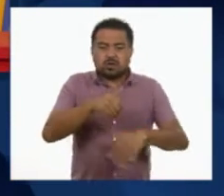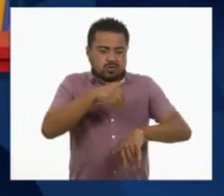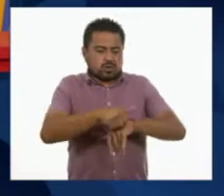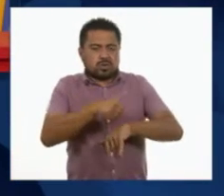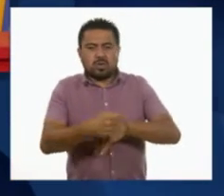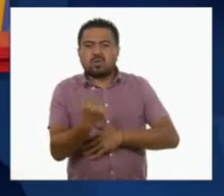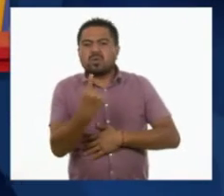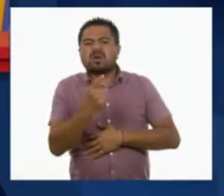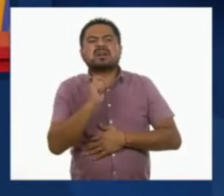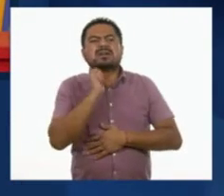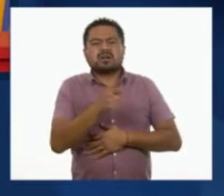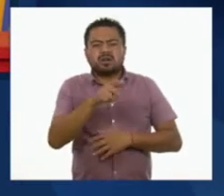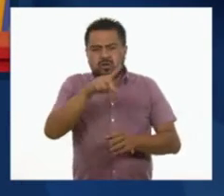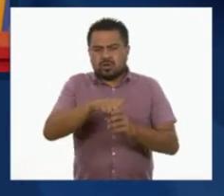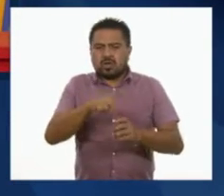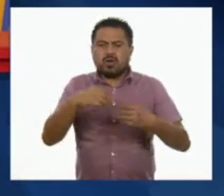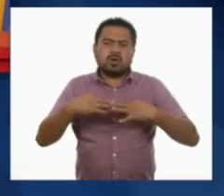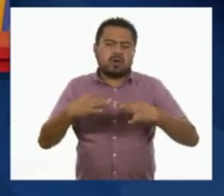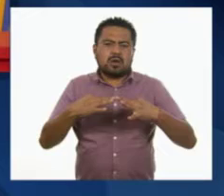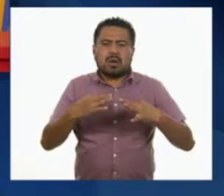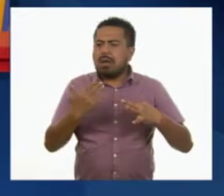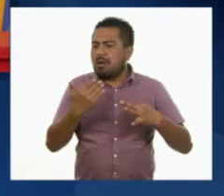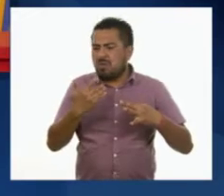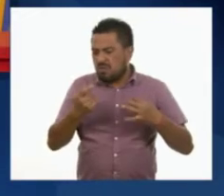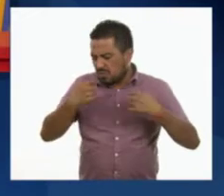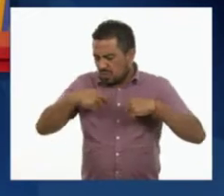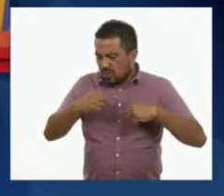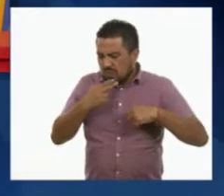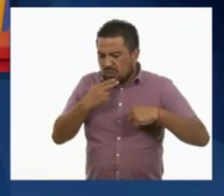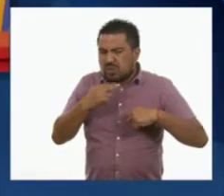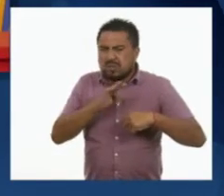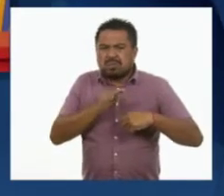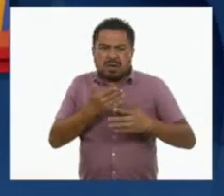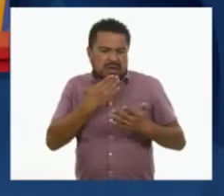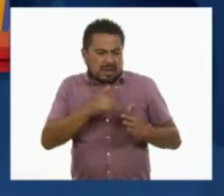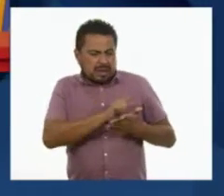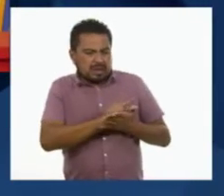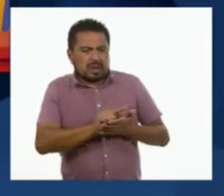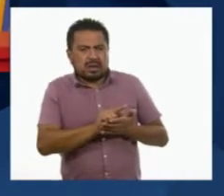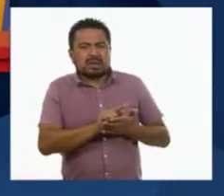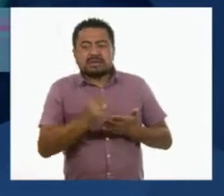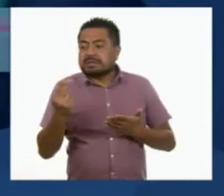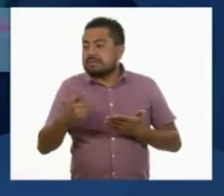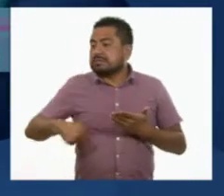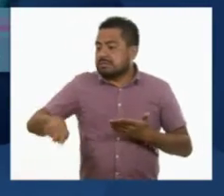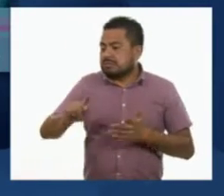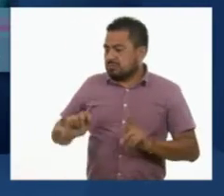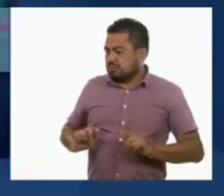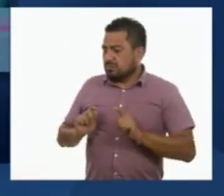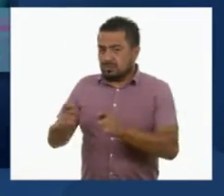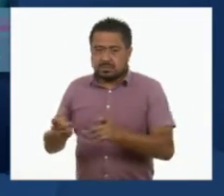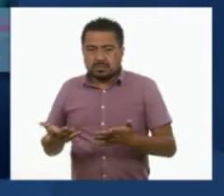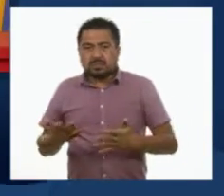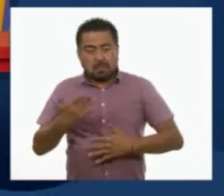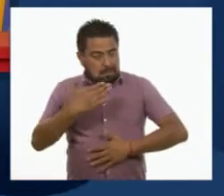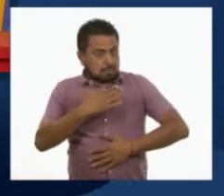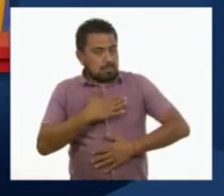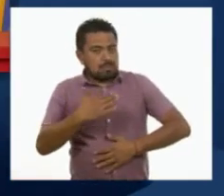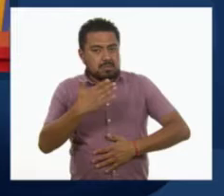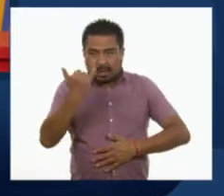uno es donar la ropa que ya no me queda y que está en buen estado a quien más la necesita. Buena